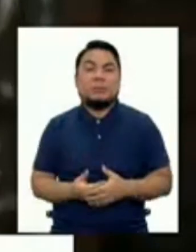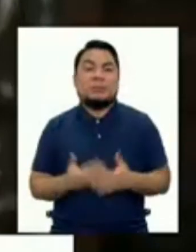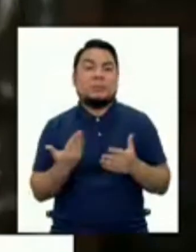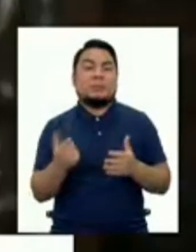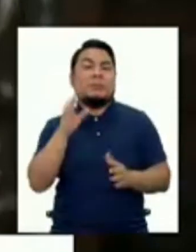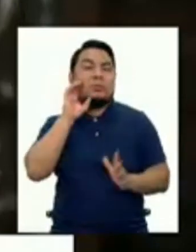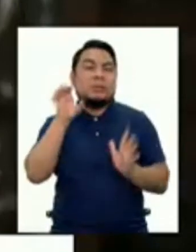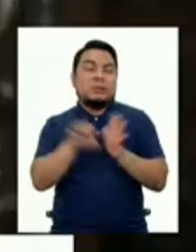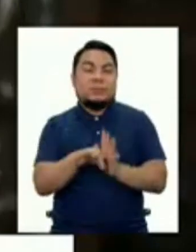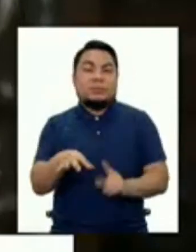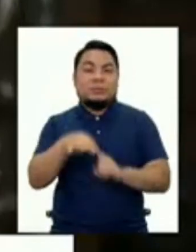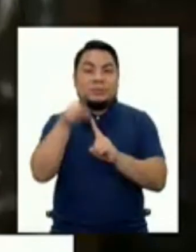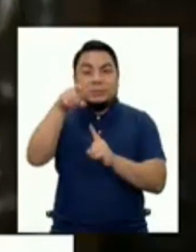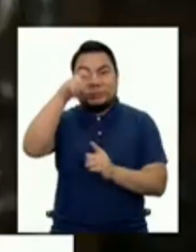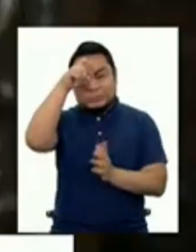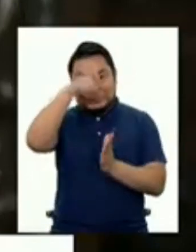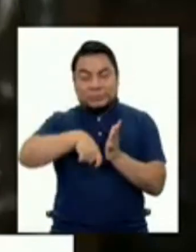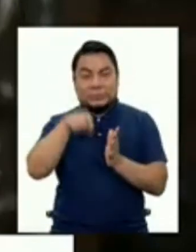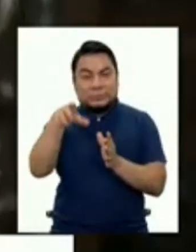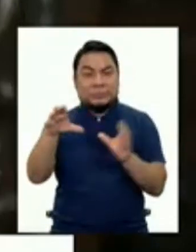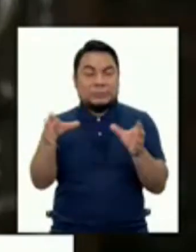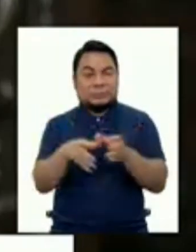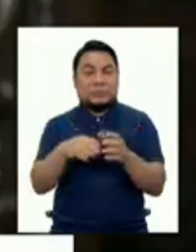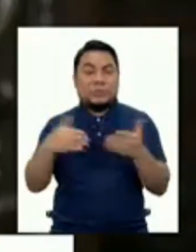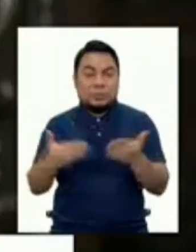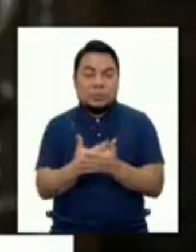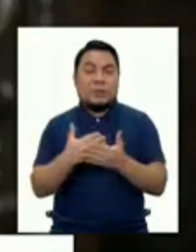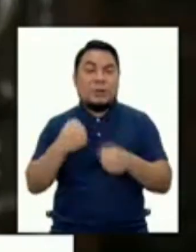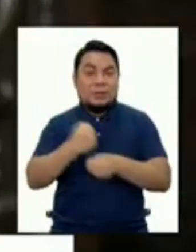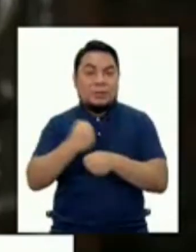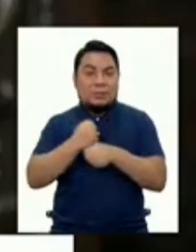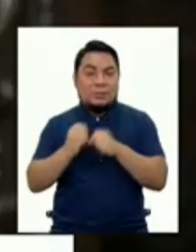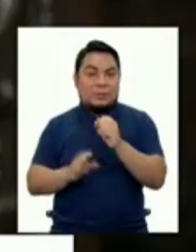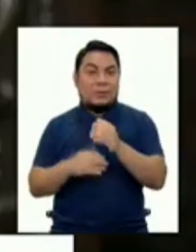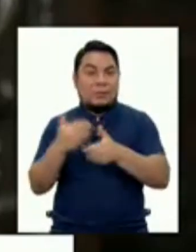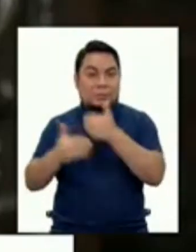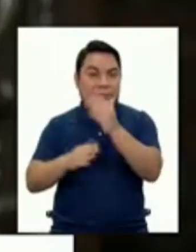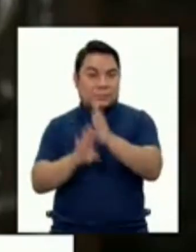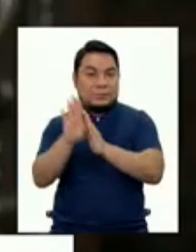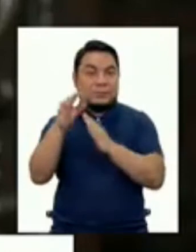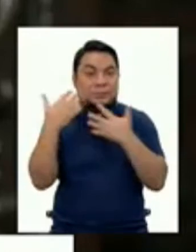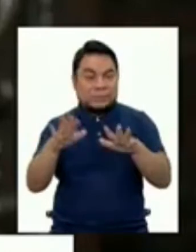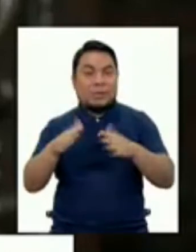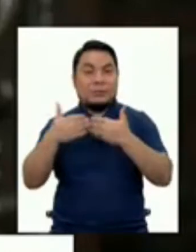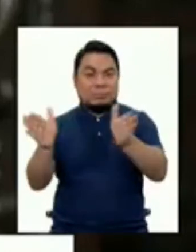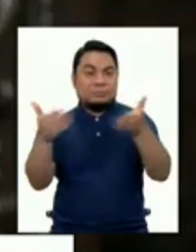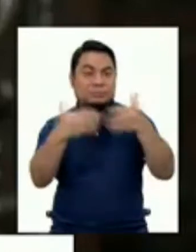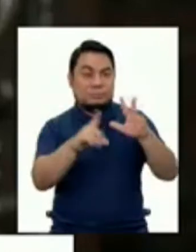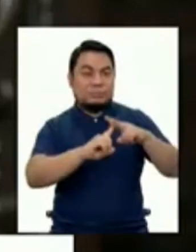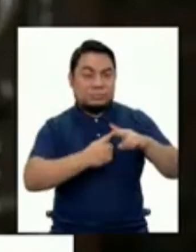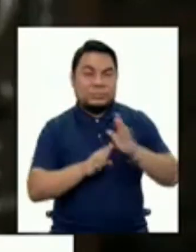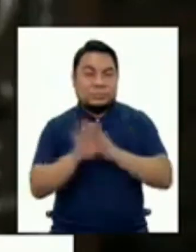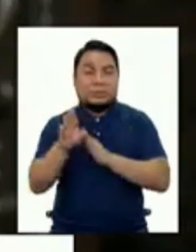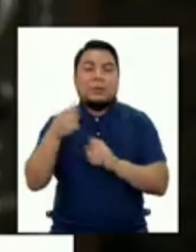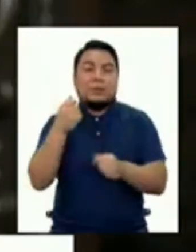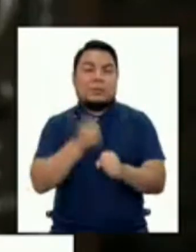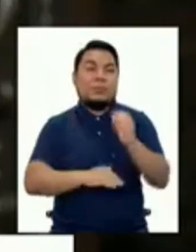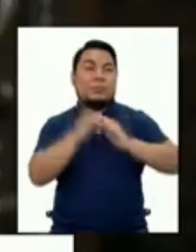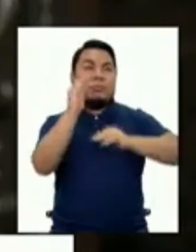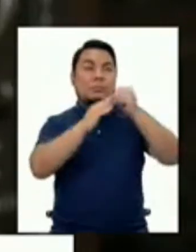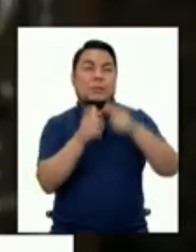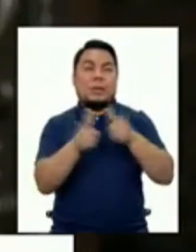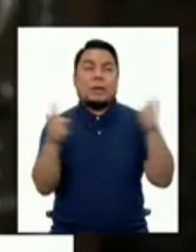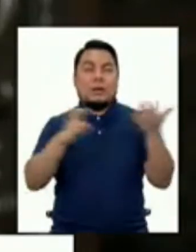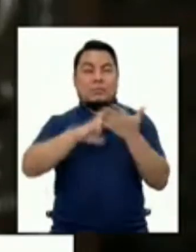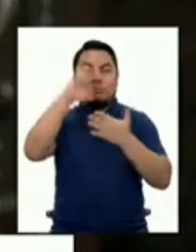el caso específico del minero, como parte de la reanudación de actividades, se están reanudando la construcción de grandes